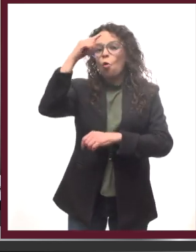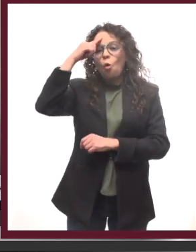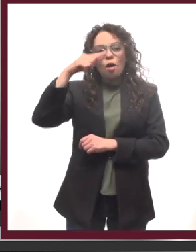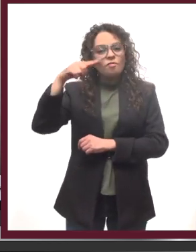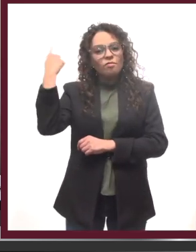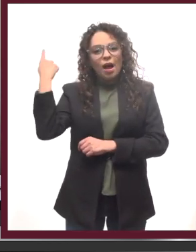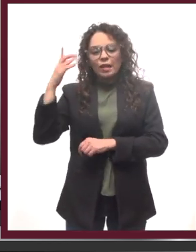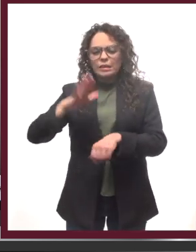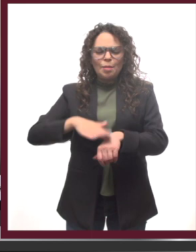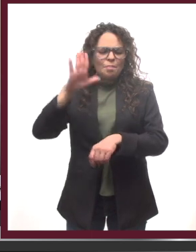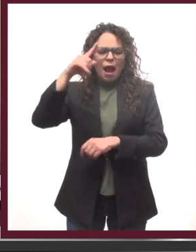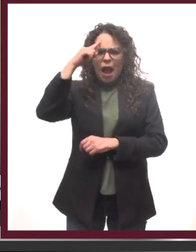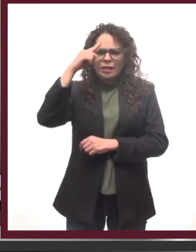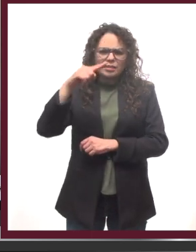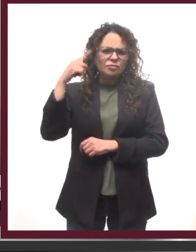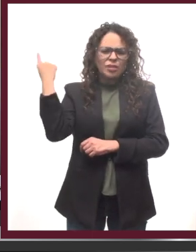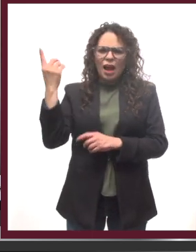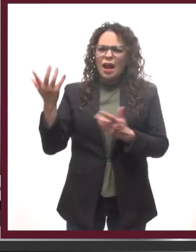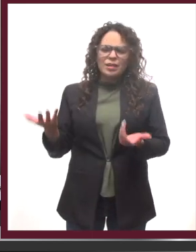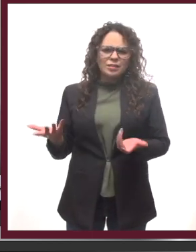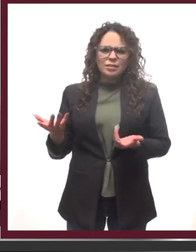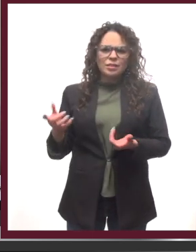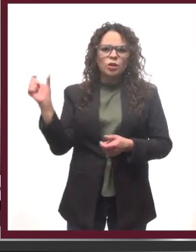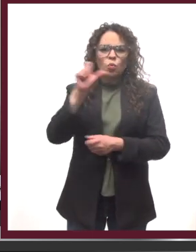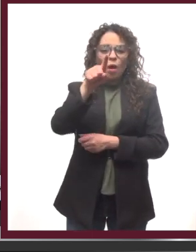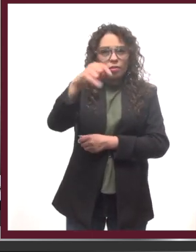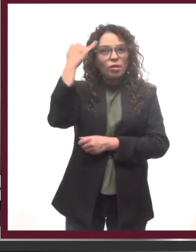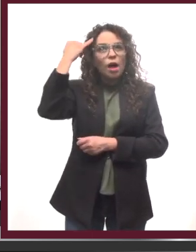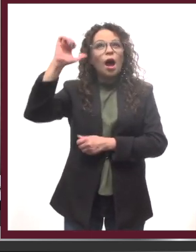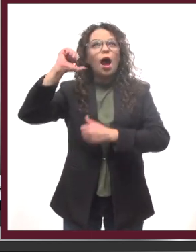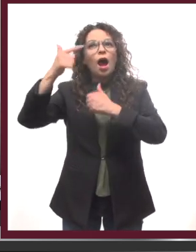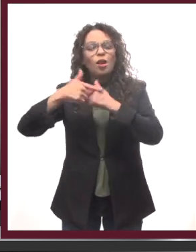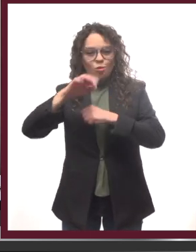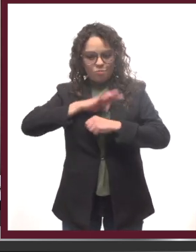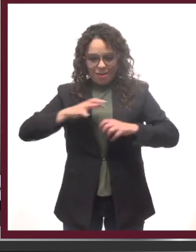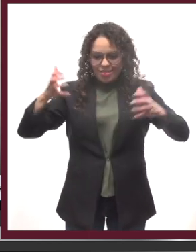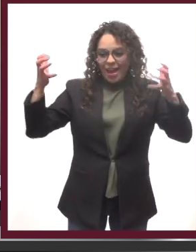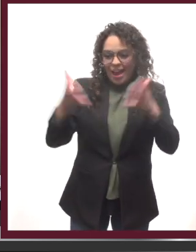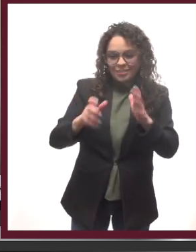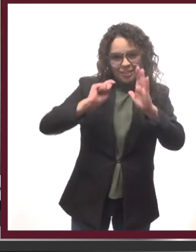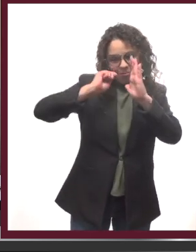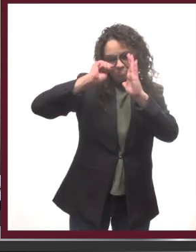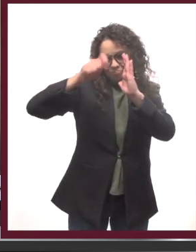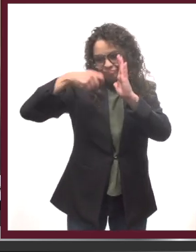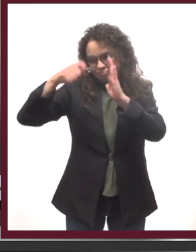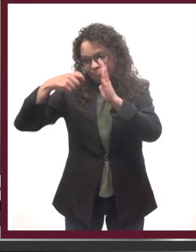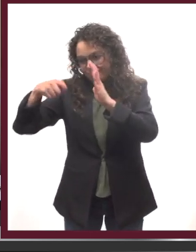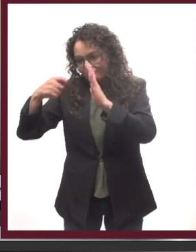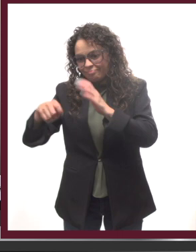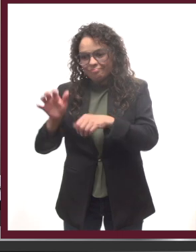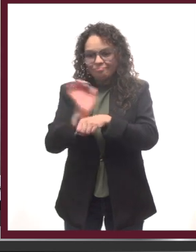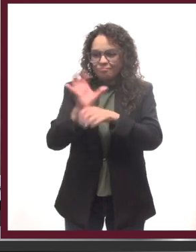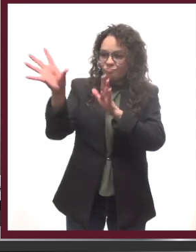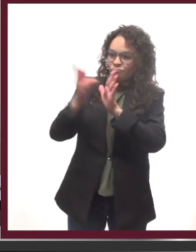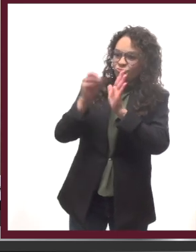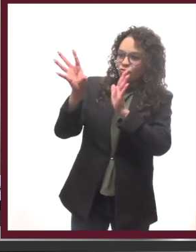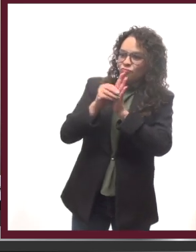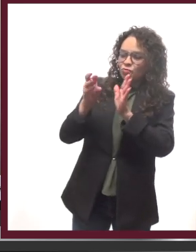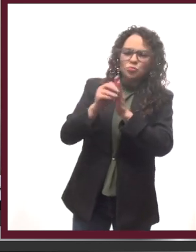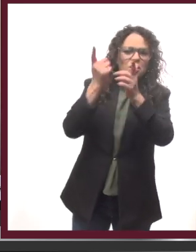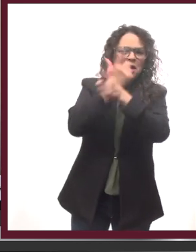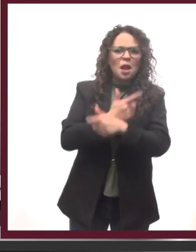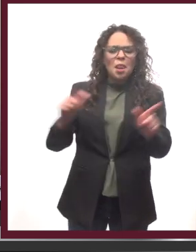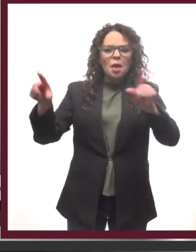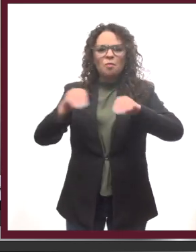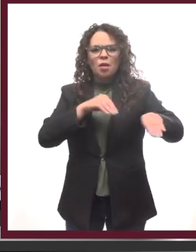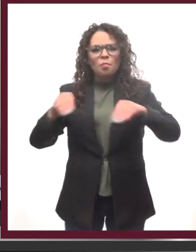es muy sencillo o mucho más sencillo hacer lo que uno está imaginando. Uno puede hoy filmar prácticamente